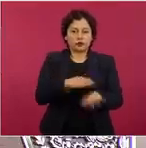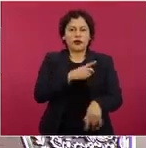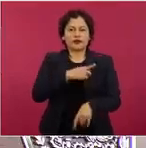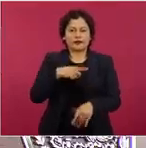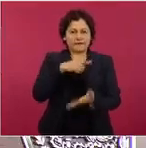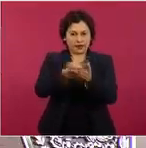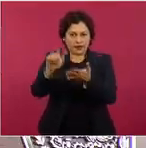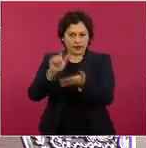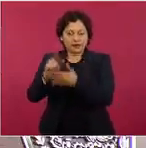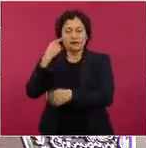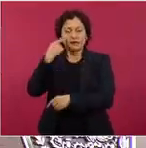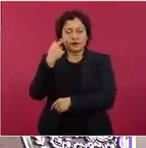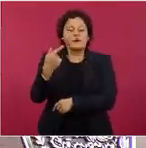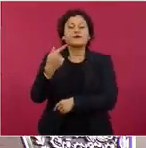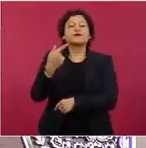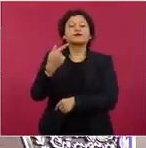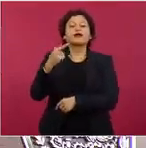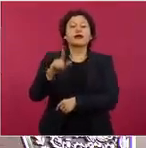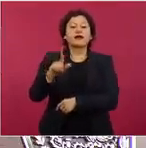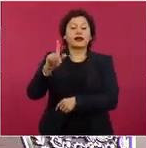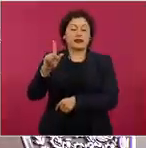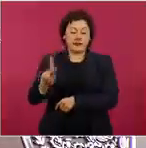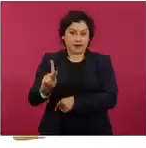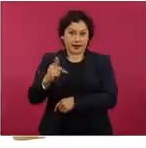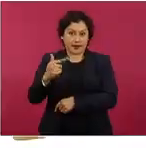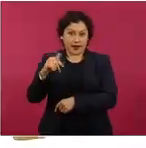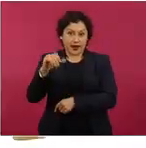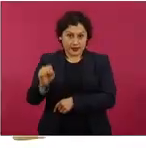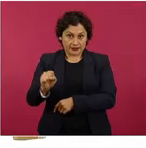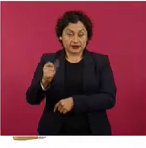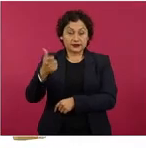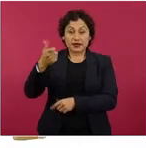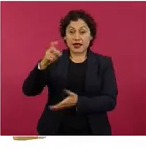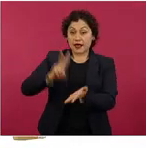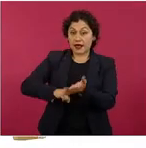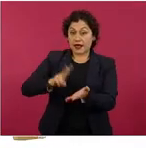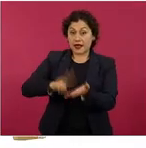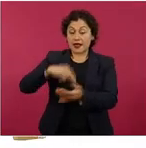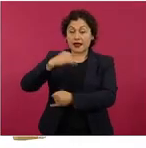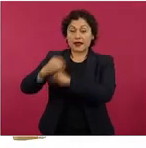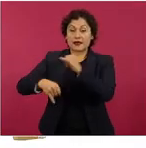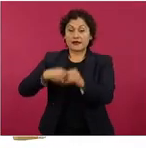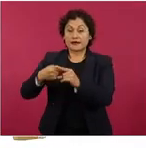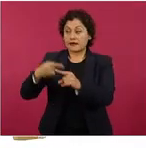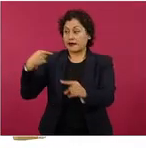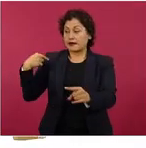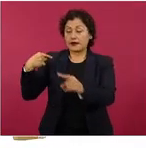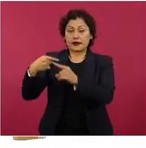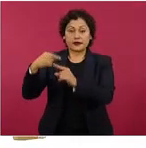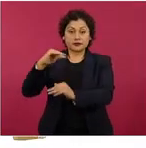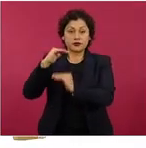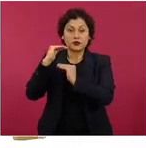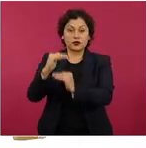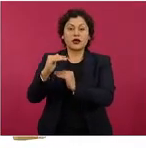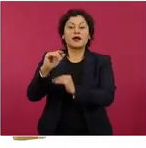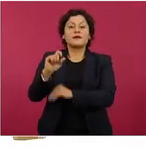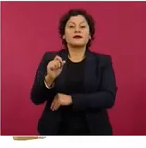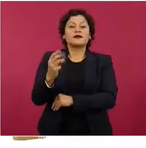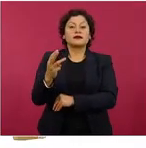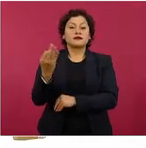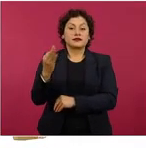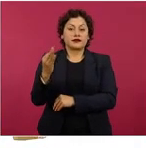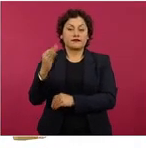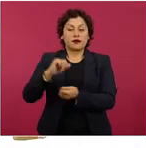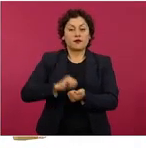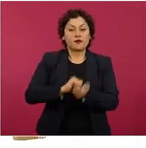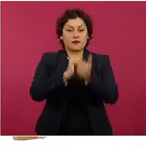gas LP, el precio internacional con corte el 23 de febrero, si lo